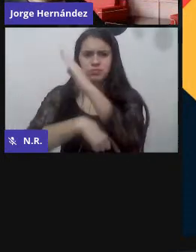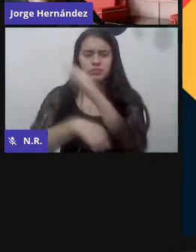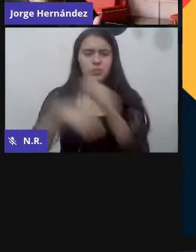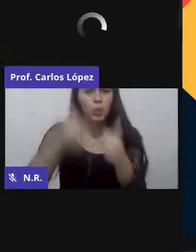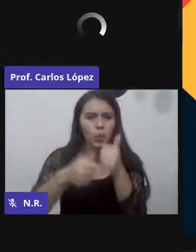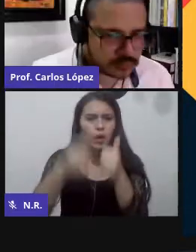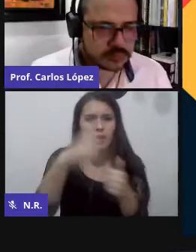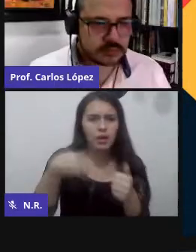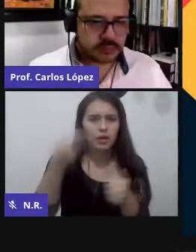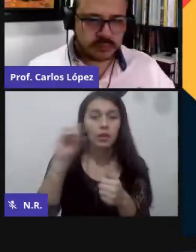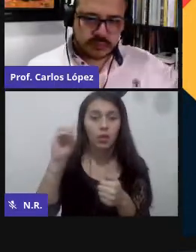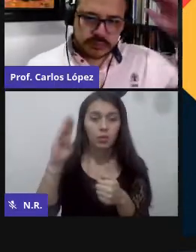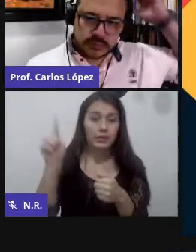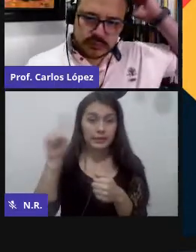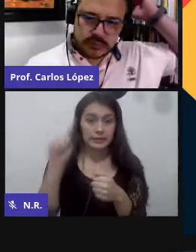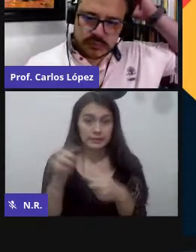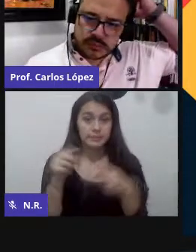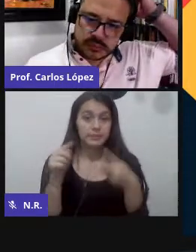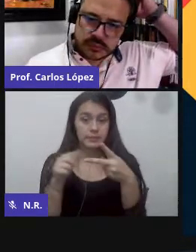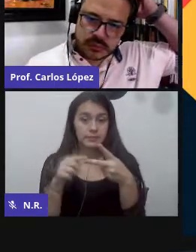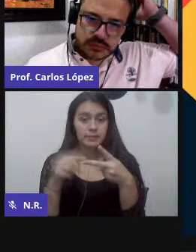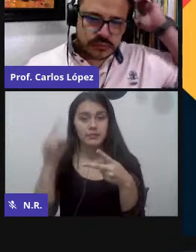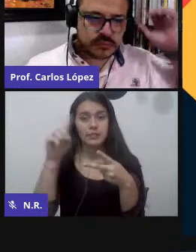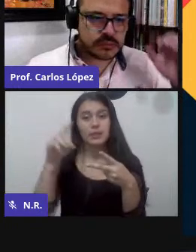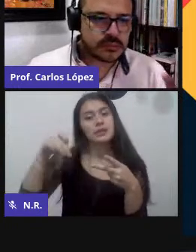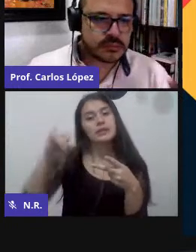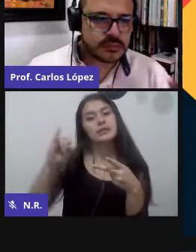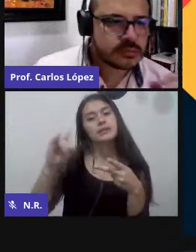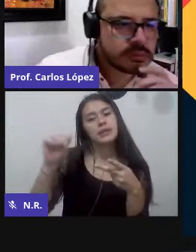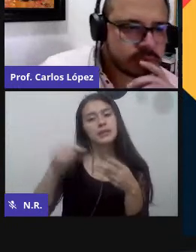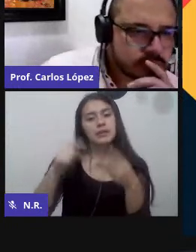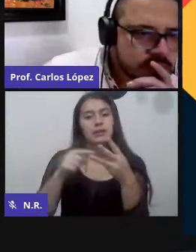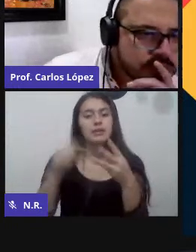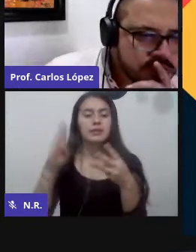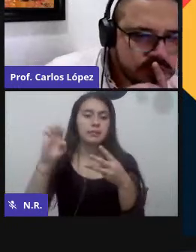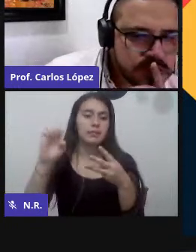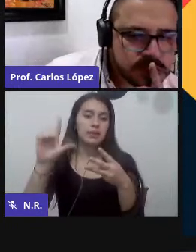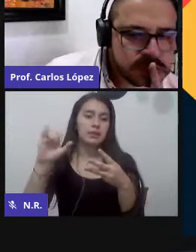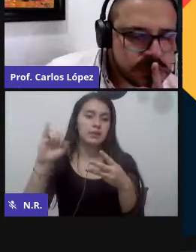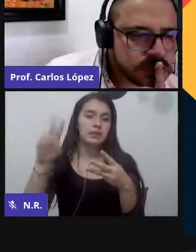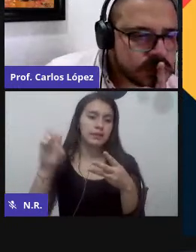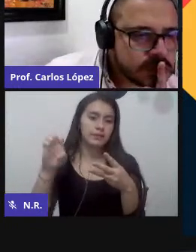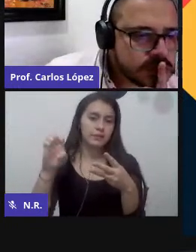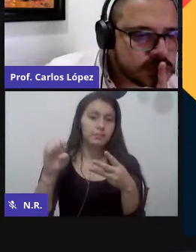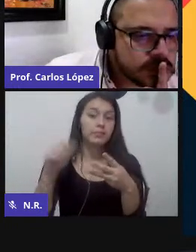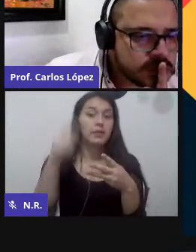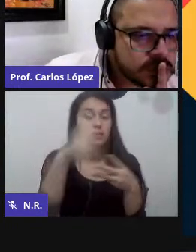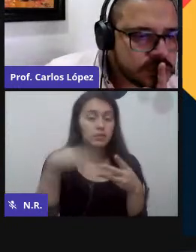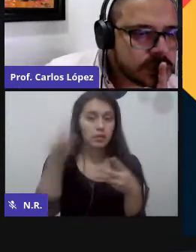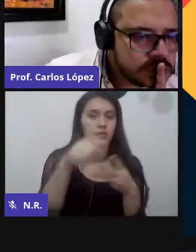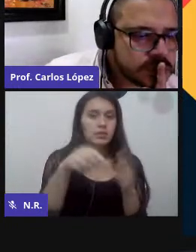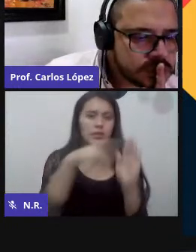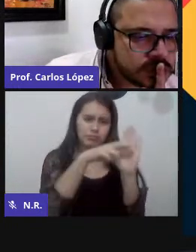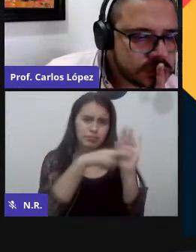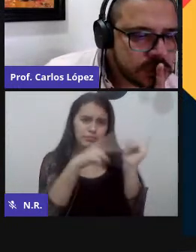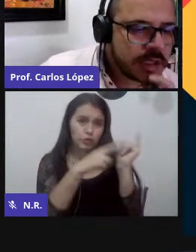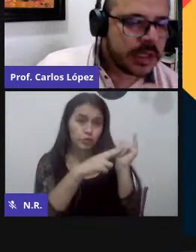es OBS Studio, SplitX y Vlib, y pues su correspondiente tutorial.